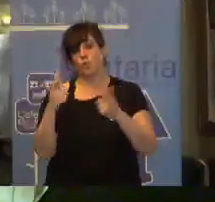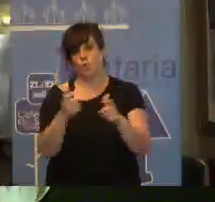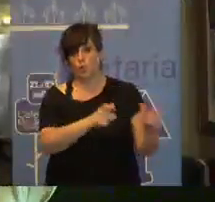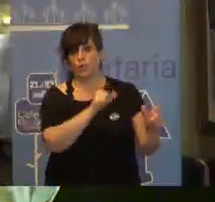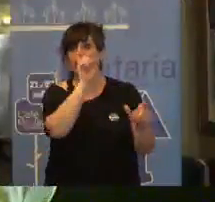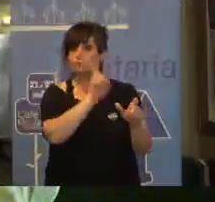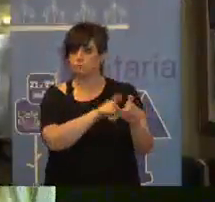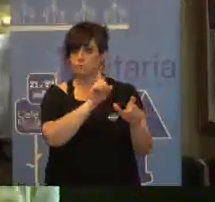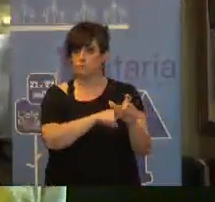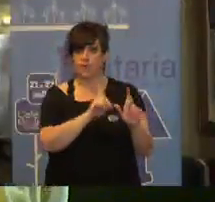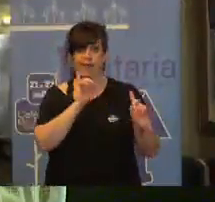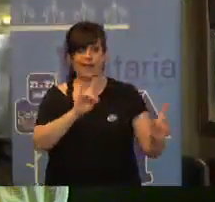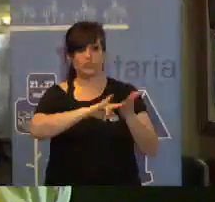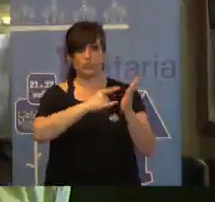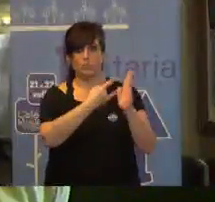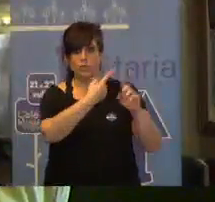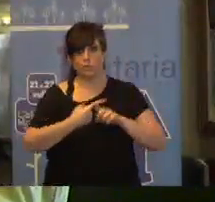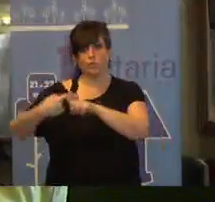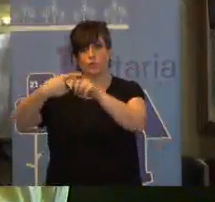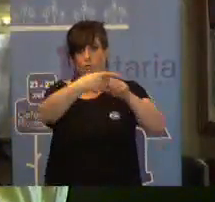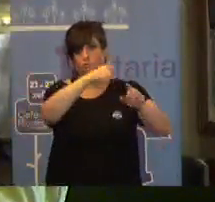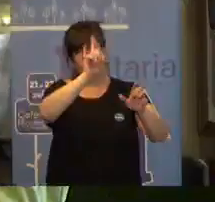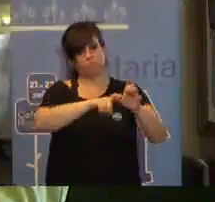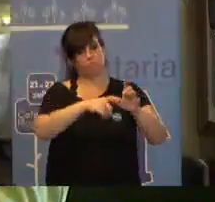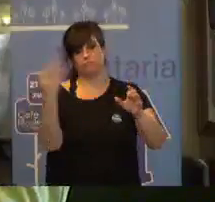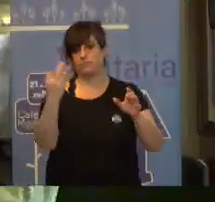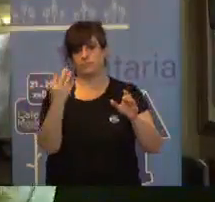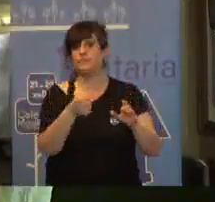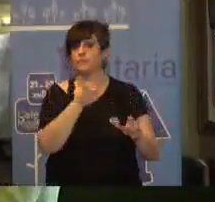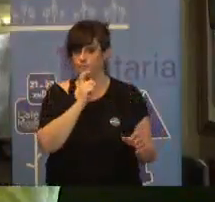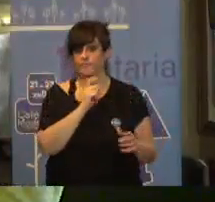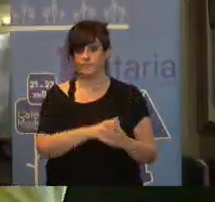nos proxectos comuns, que hoxe é moi difícil, como sabemos,